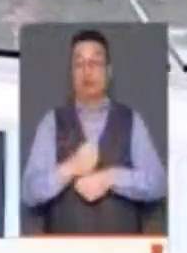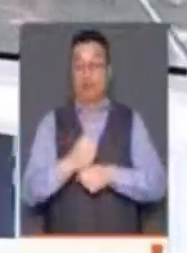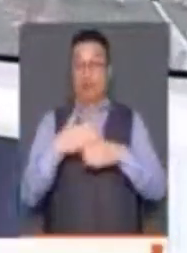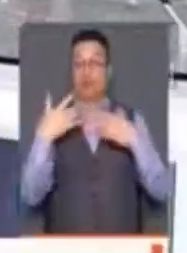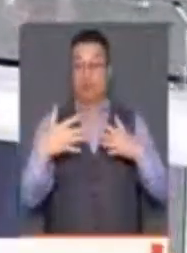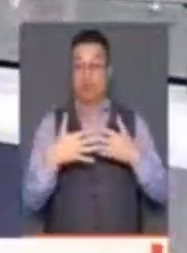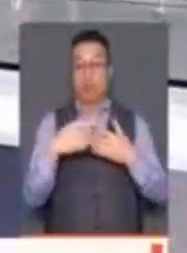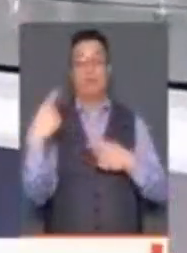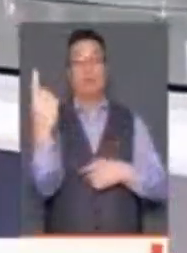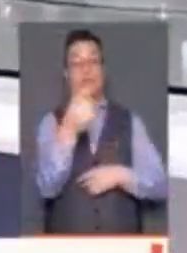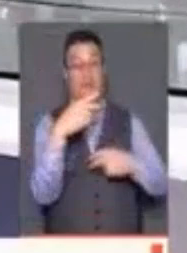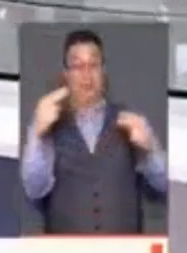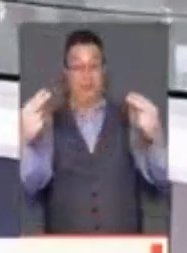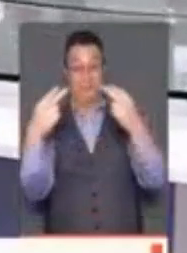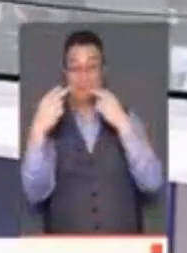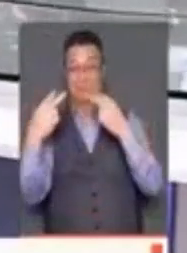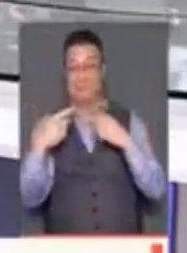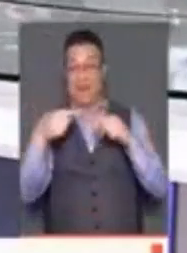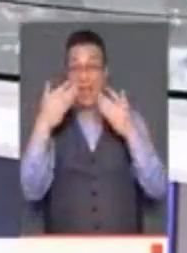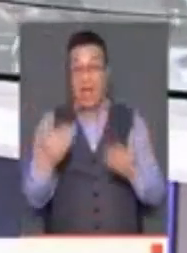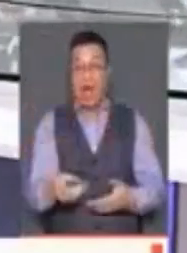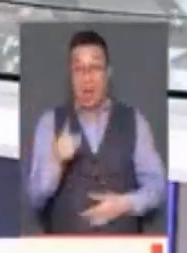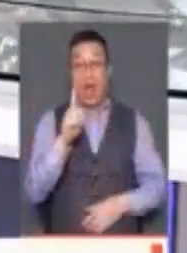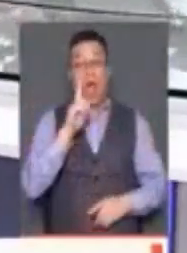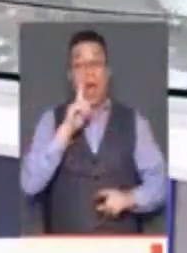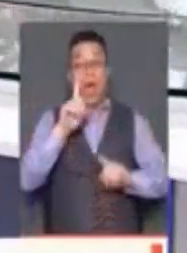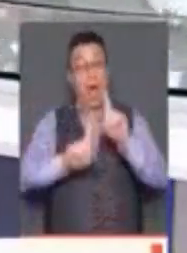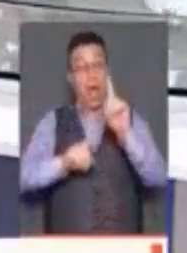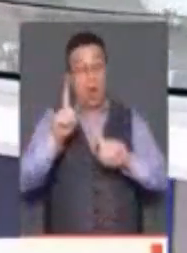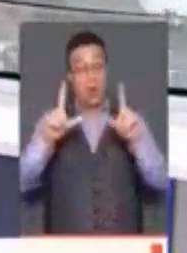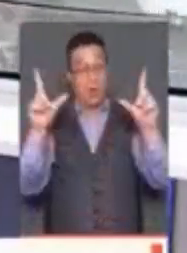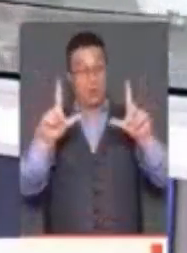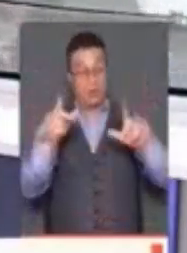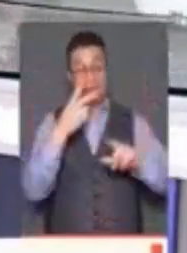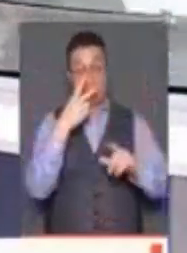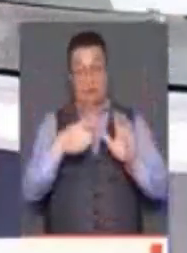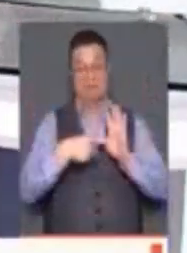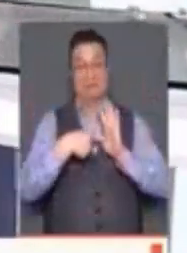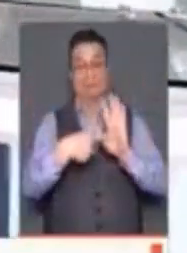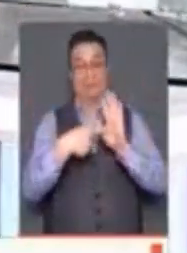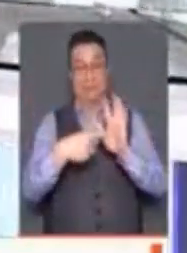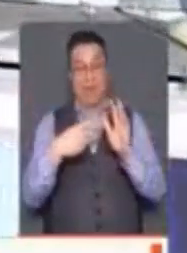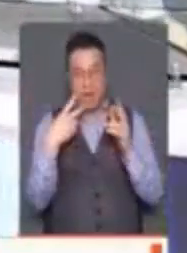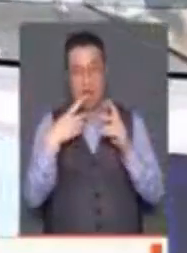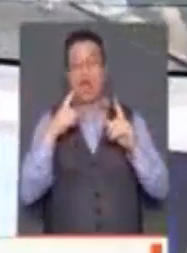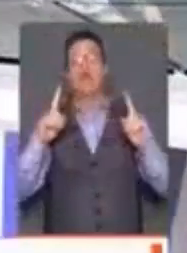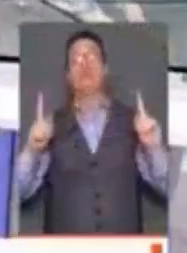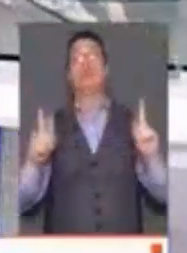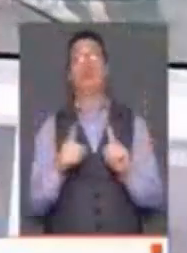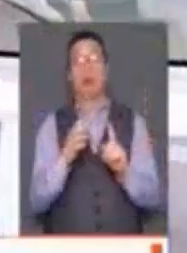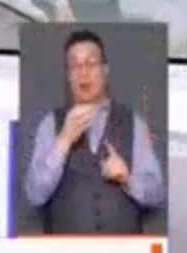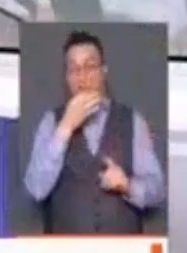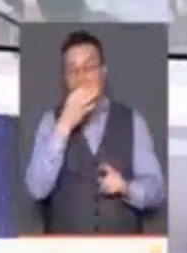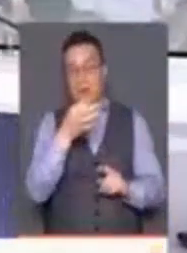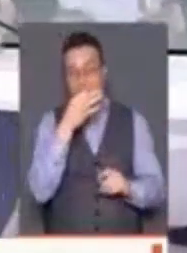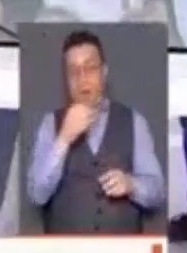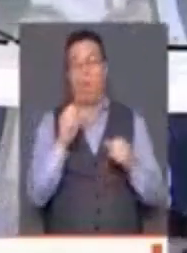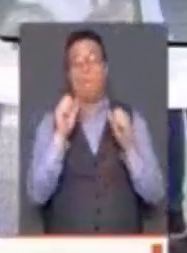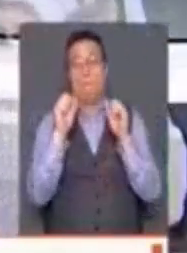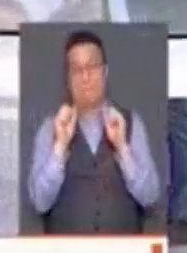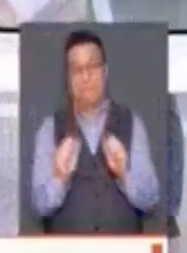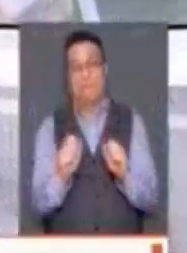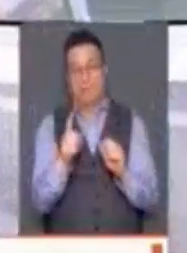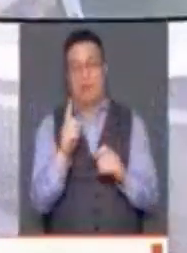nuestros televidentes, José Manuel Paz, hay algunas láminas que queremos presentarles porque nos permite resumir también, insistir con la posibilidad de